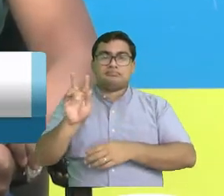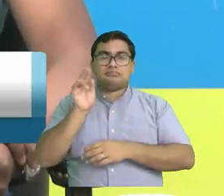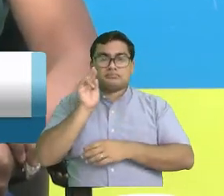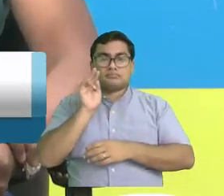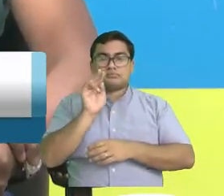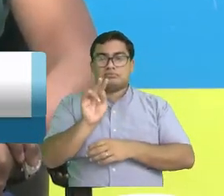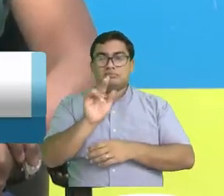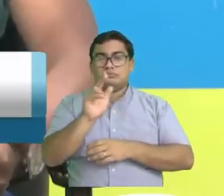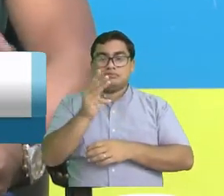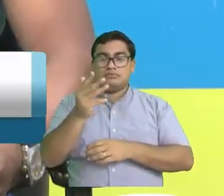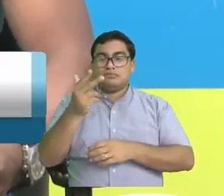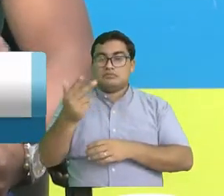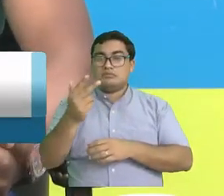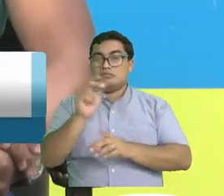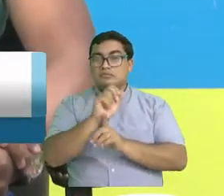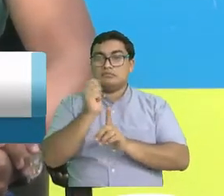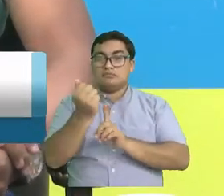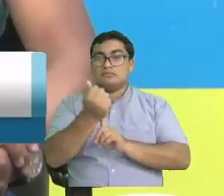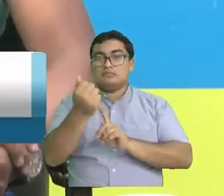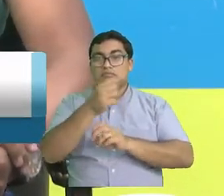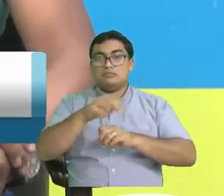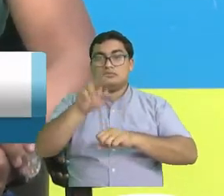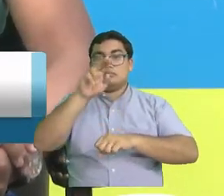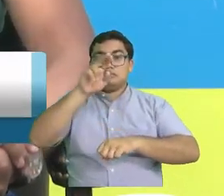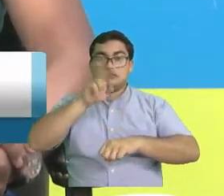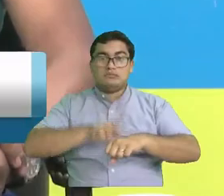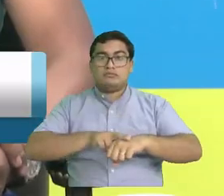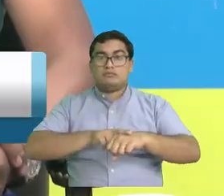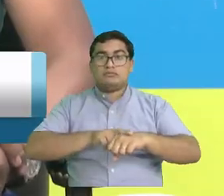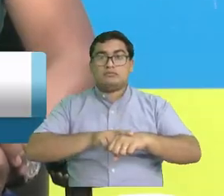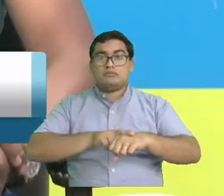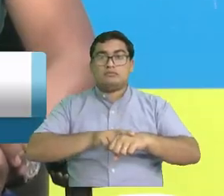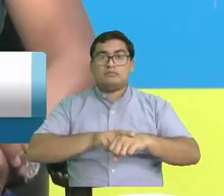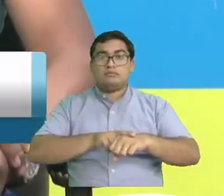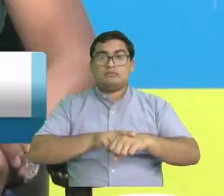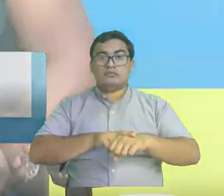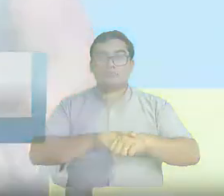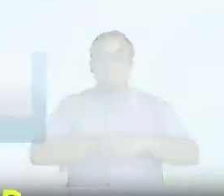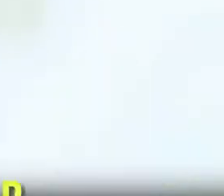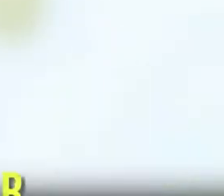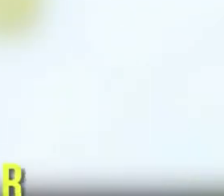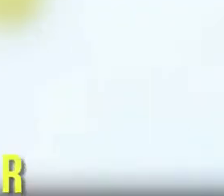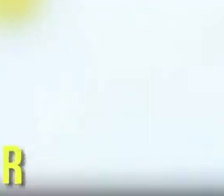la excelente programación del canal parlamentario, el canal 98, el canal de la Asamblea Nacional.